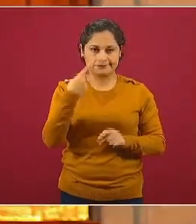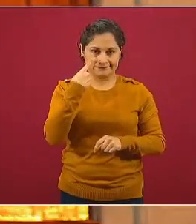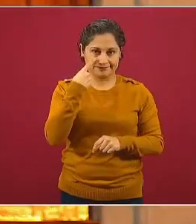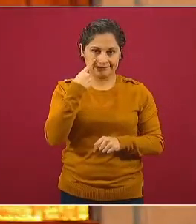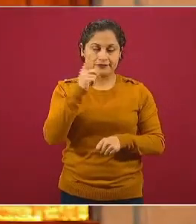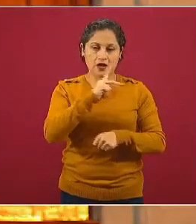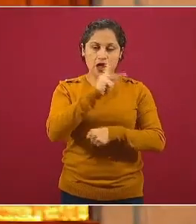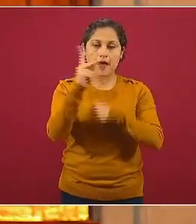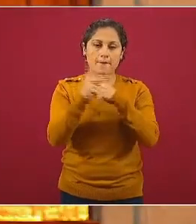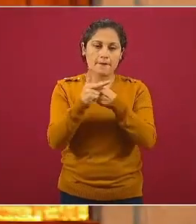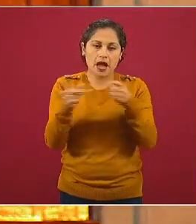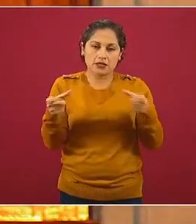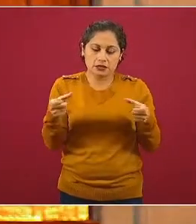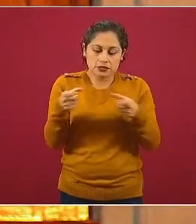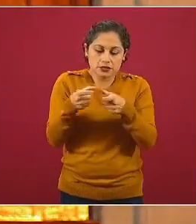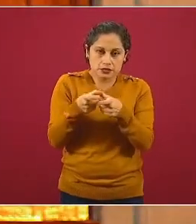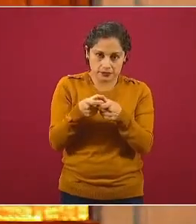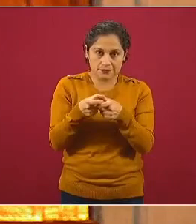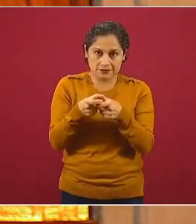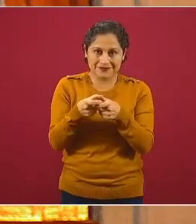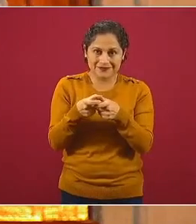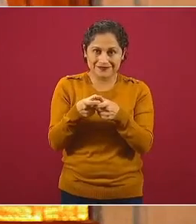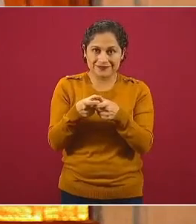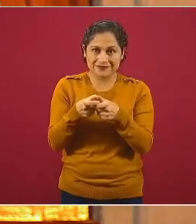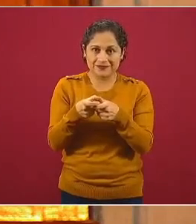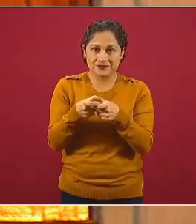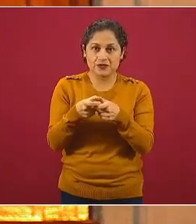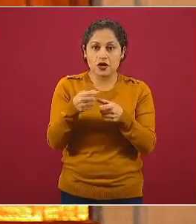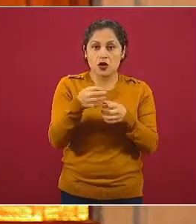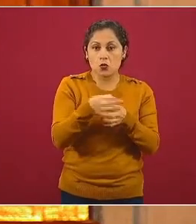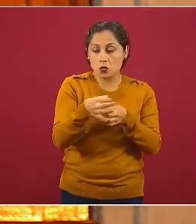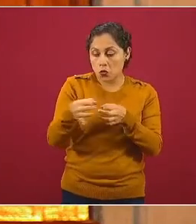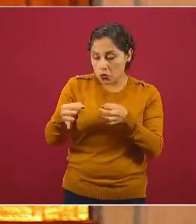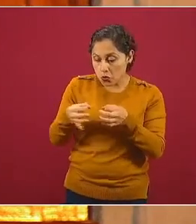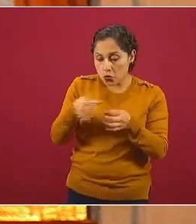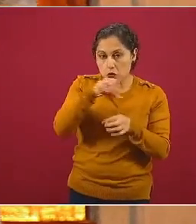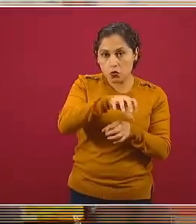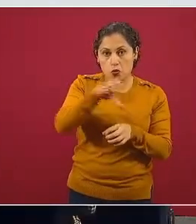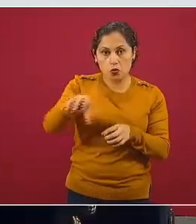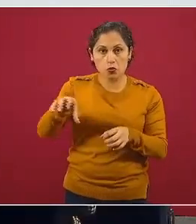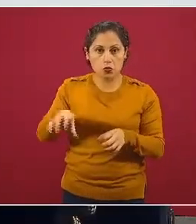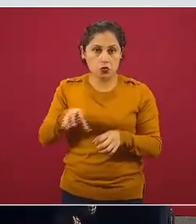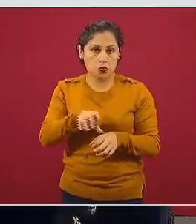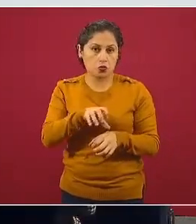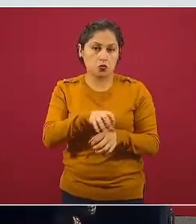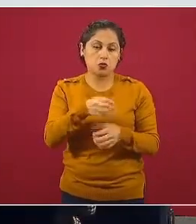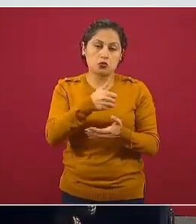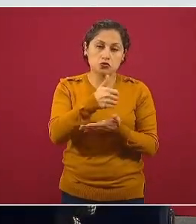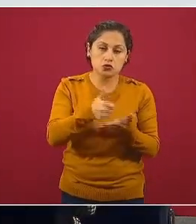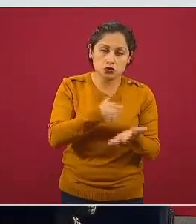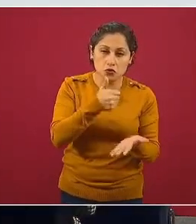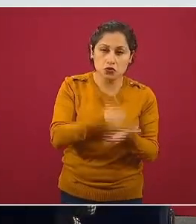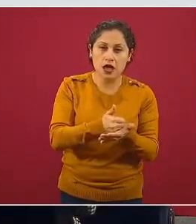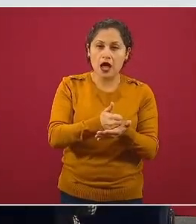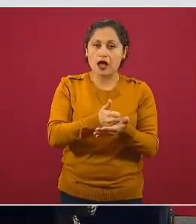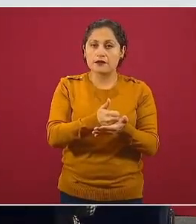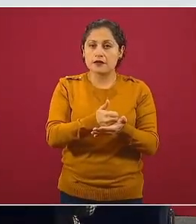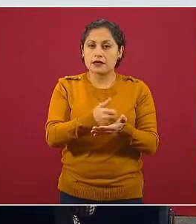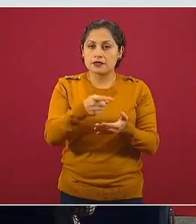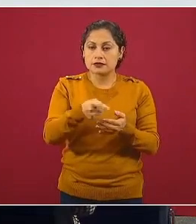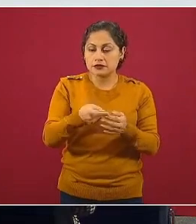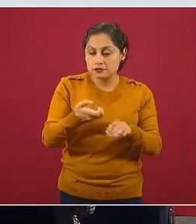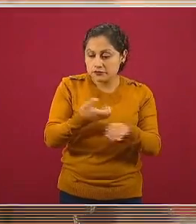relativamente pequeños, las distintas poblaciones, poblados, ciudades de mediano tamaño,